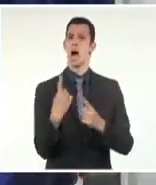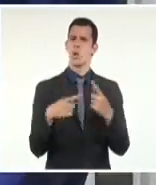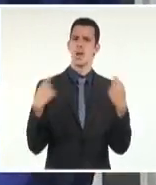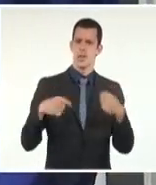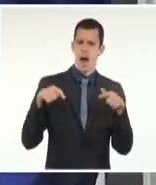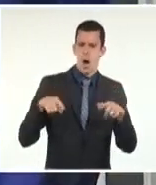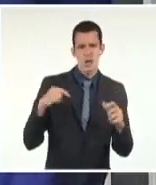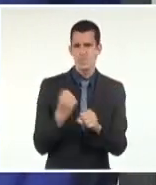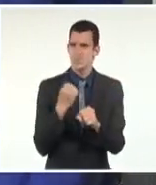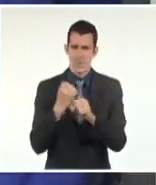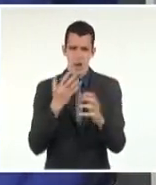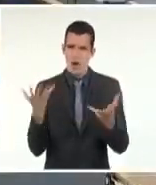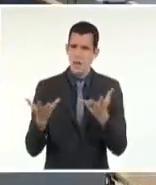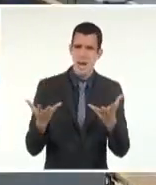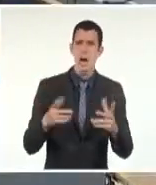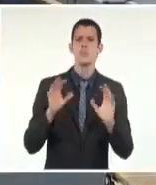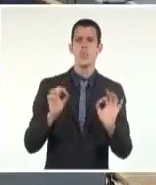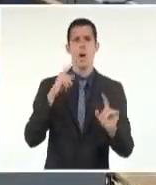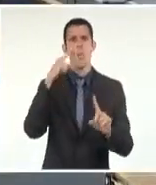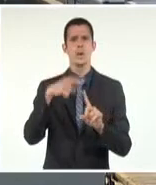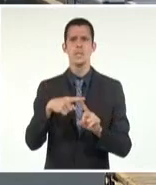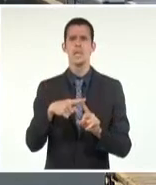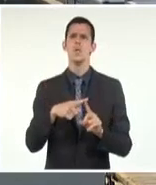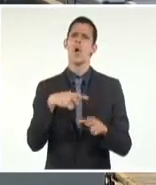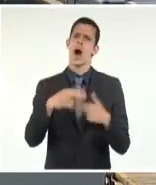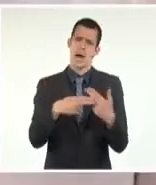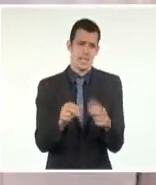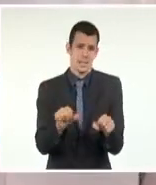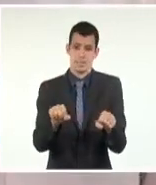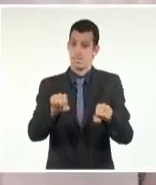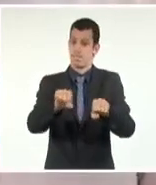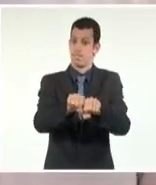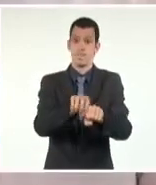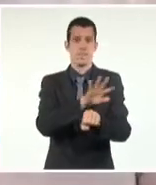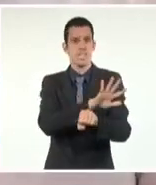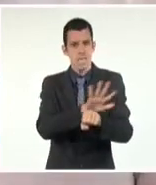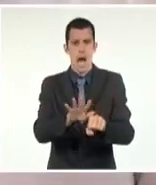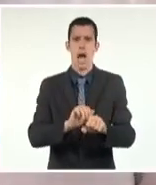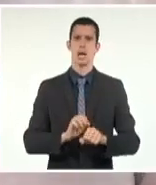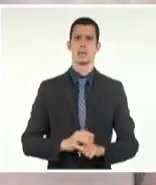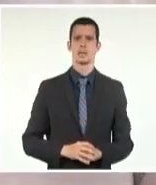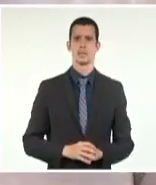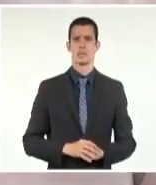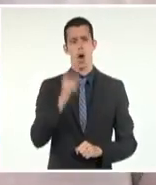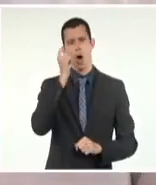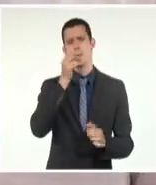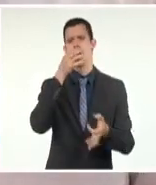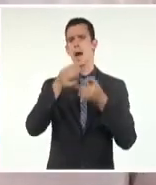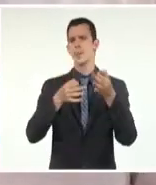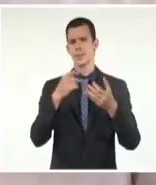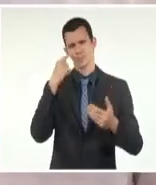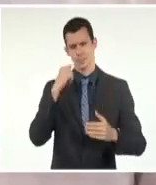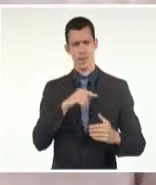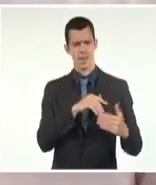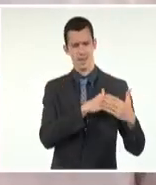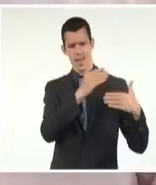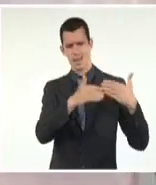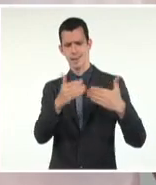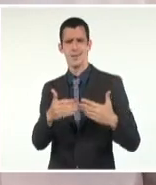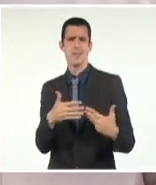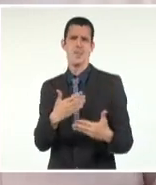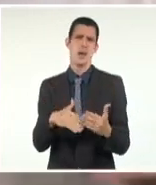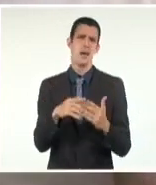generación distribuida es la prioridad a la operación al servicio eléctrico que hemos tenido en los últimos días ha